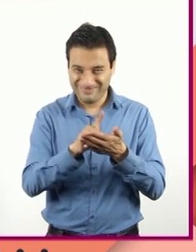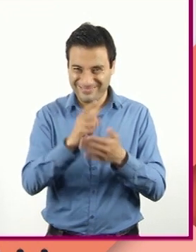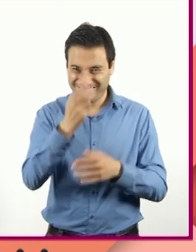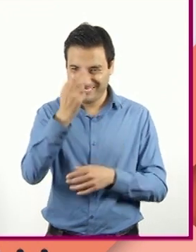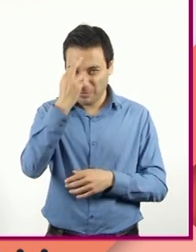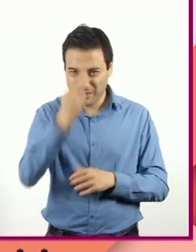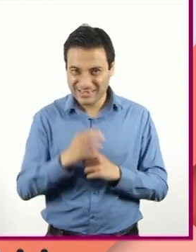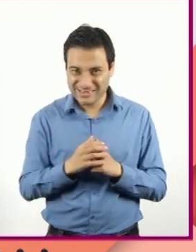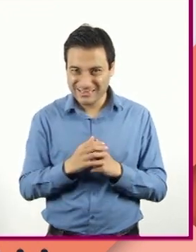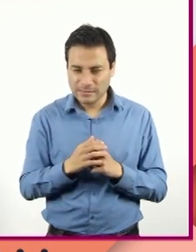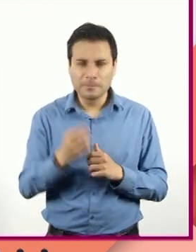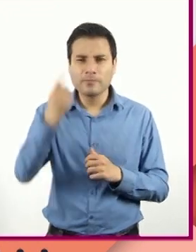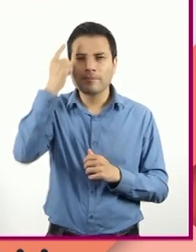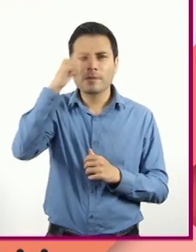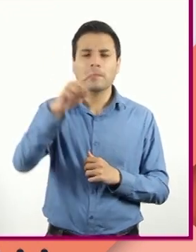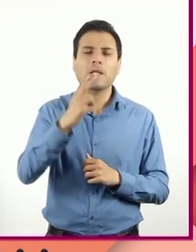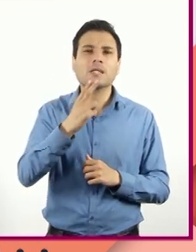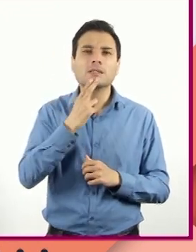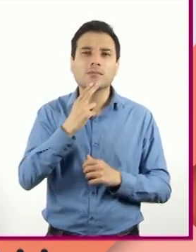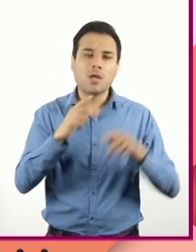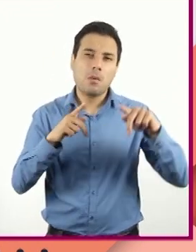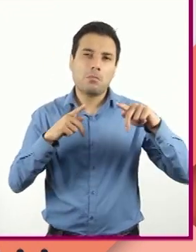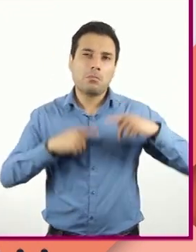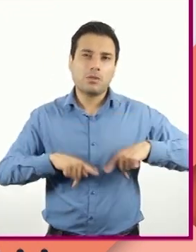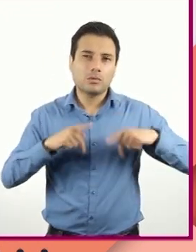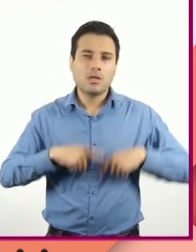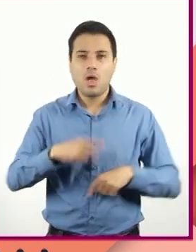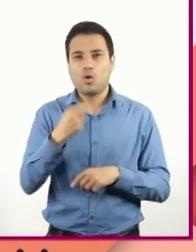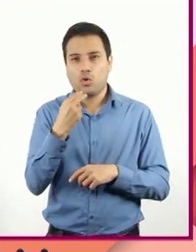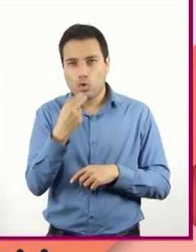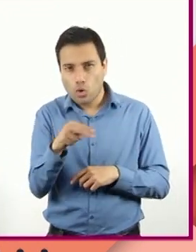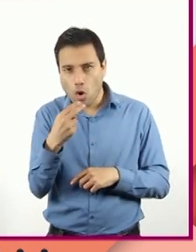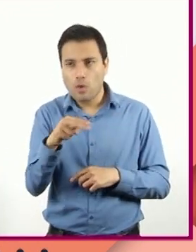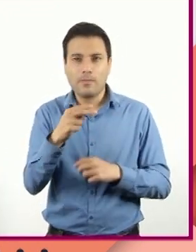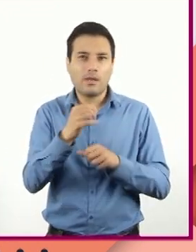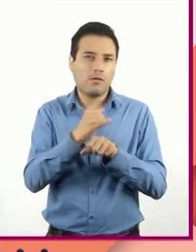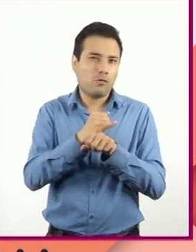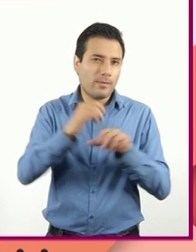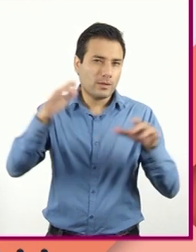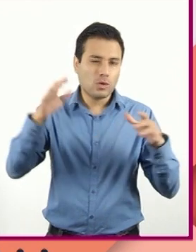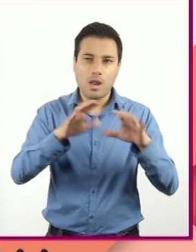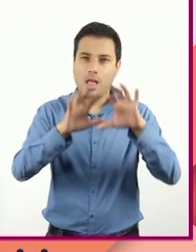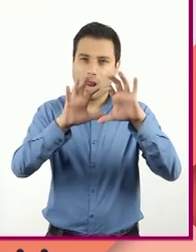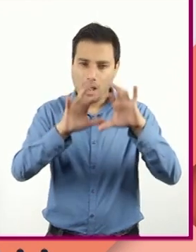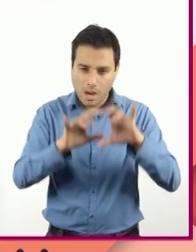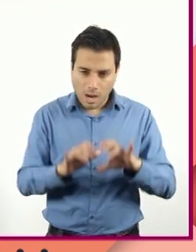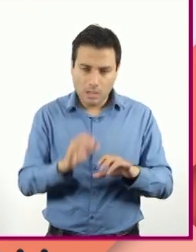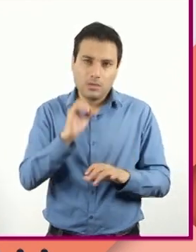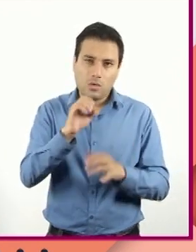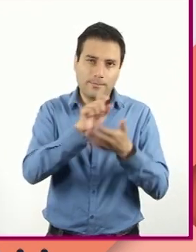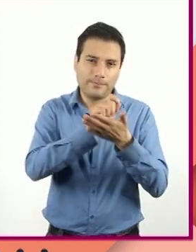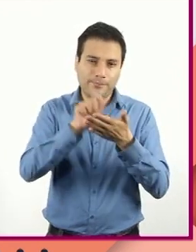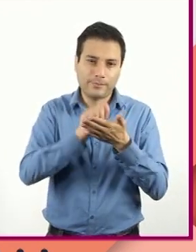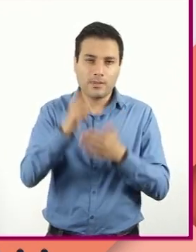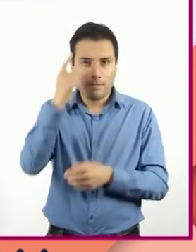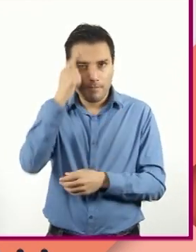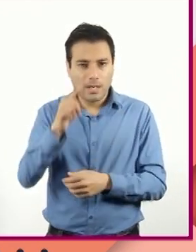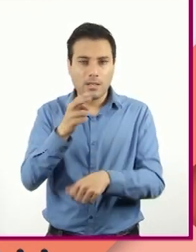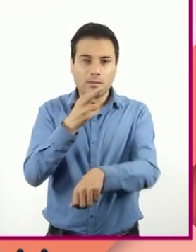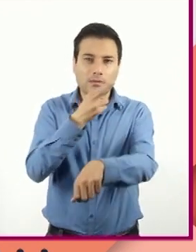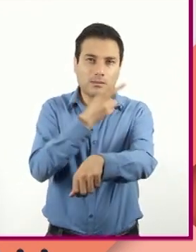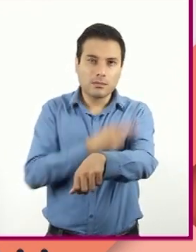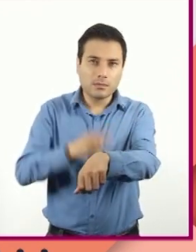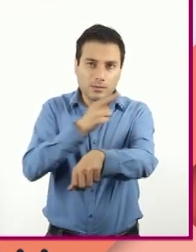propósito de que una persona anote sus datos en ellos, con la finalidad de realizar algún trámite o